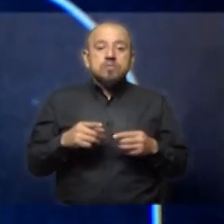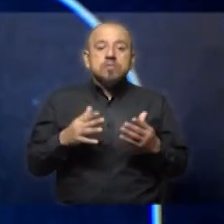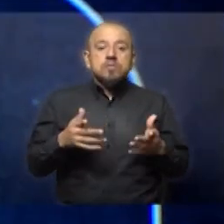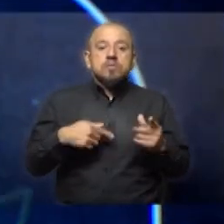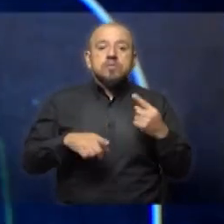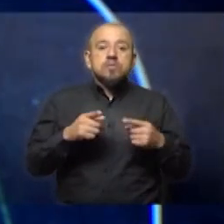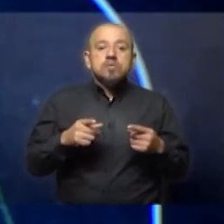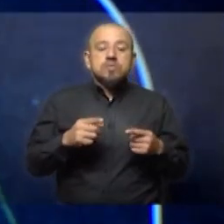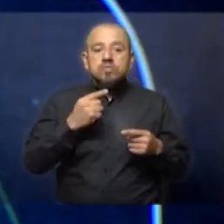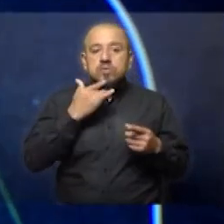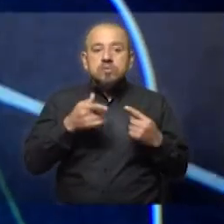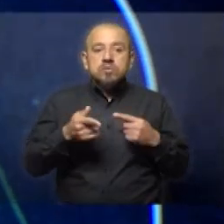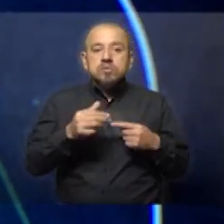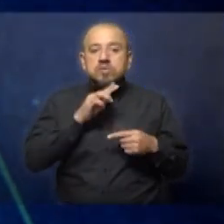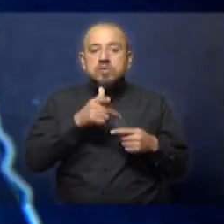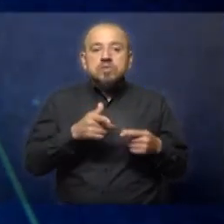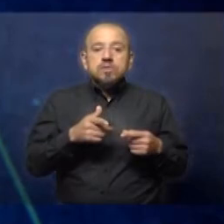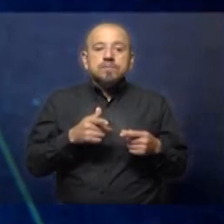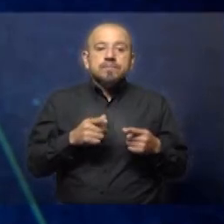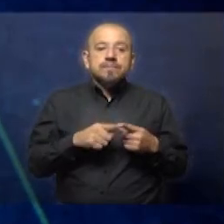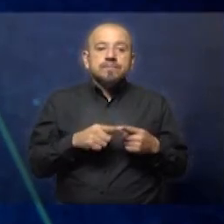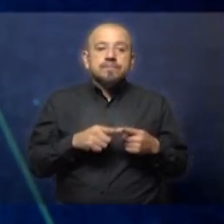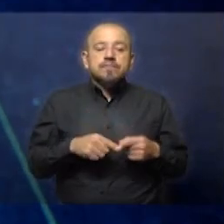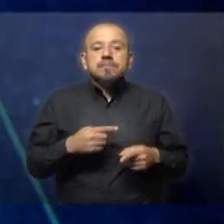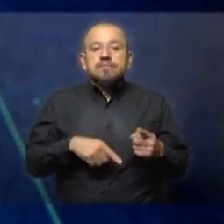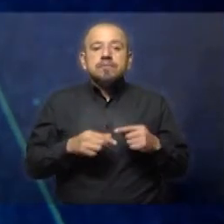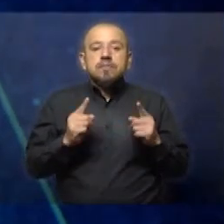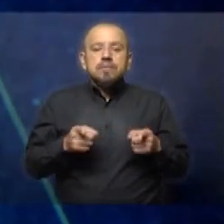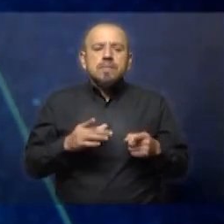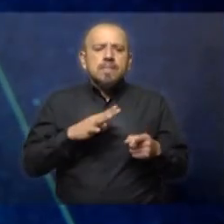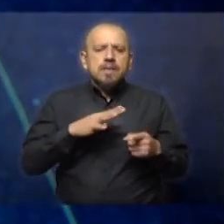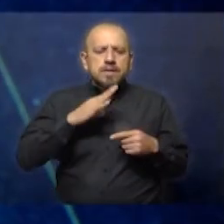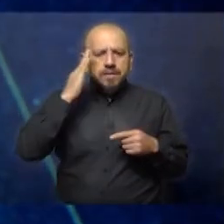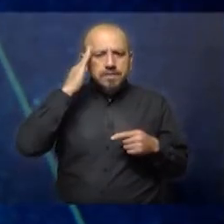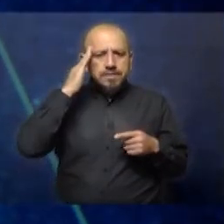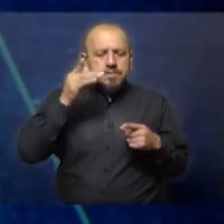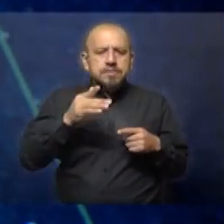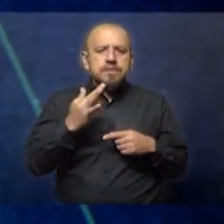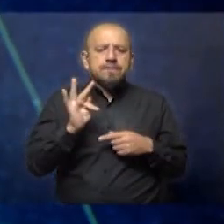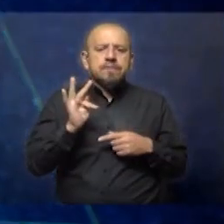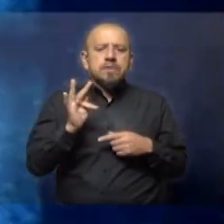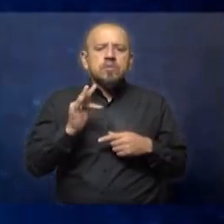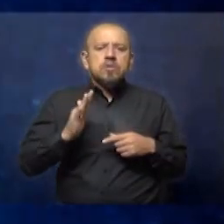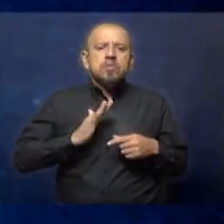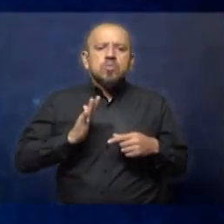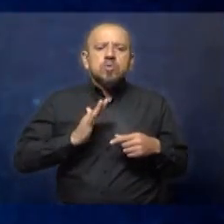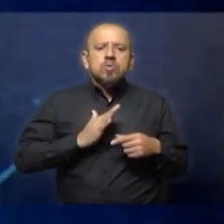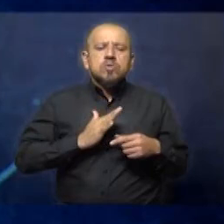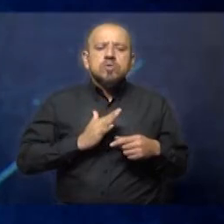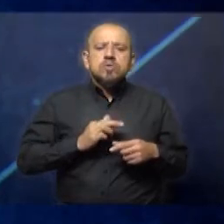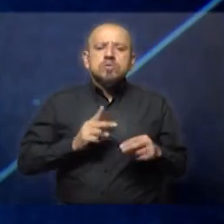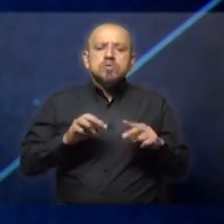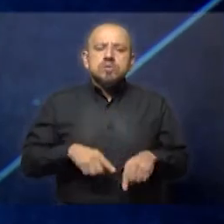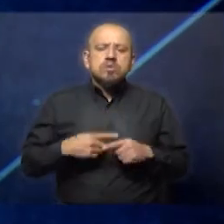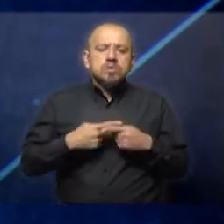matices conservadores como bien se dijo al principio que ya veremos pero también entender que el feminismo de la cuestión de la mujer todavía era una cuestión de